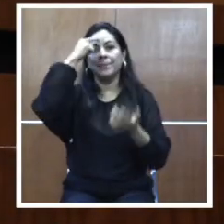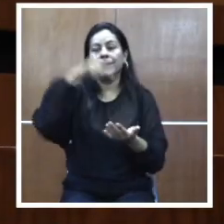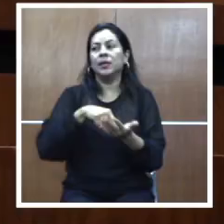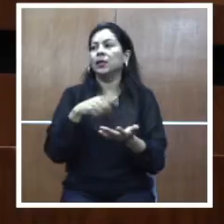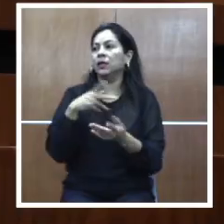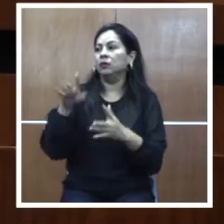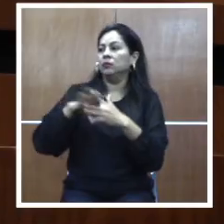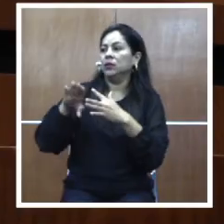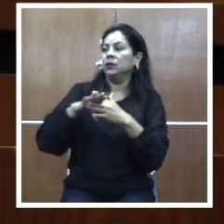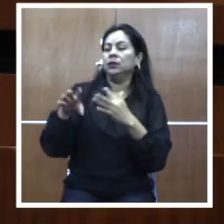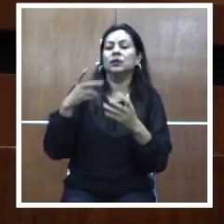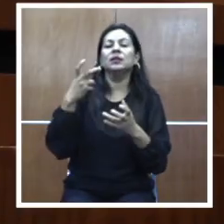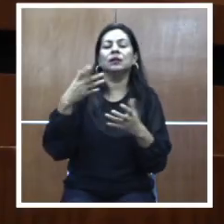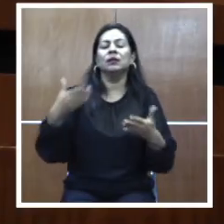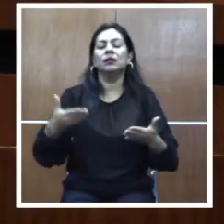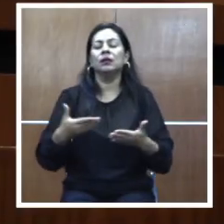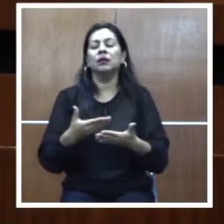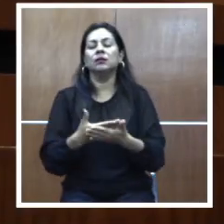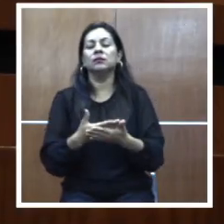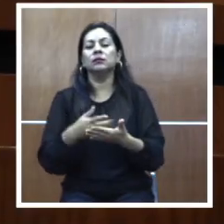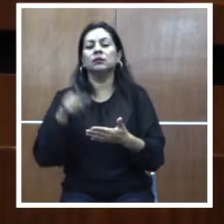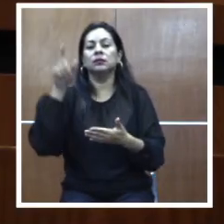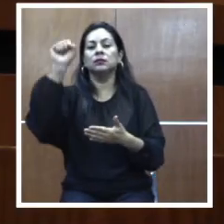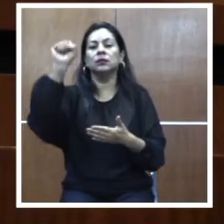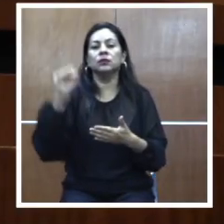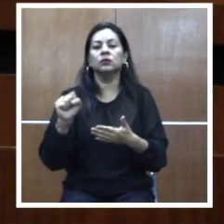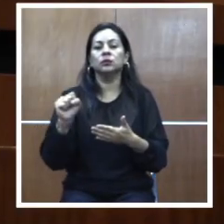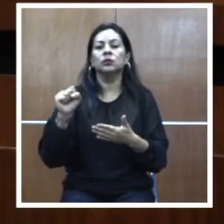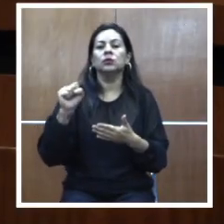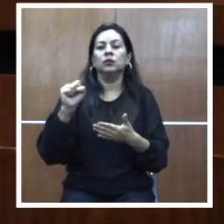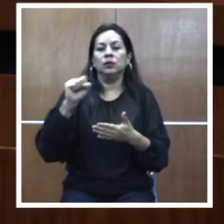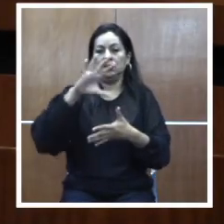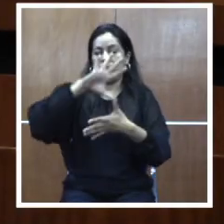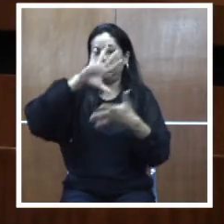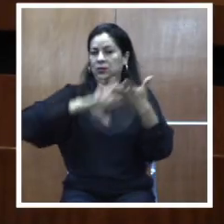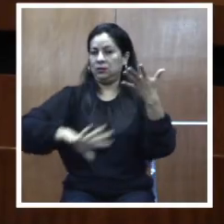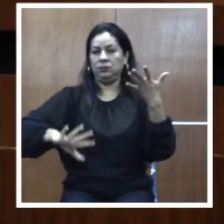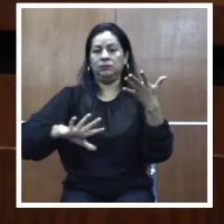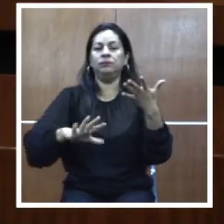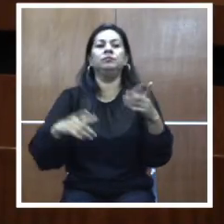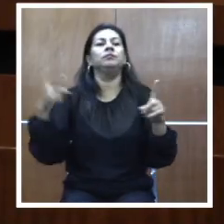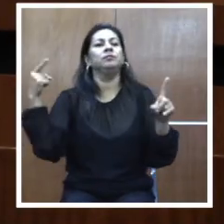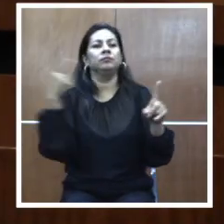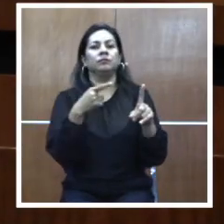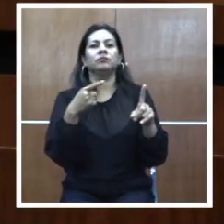migratorio que nace desde el sur de nuestro continente se enfoque